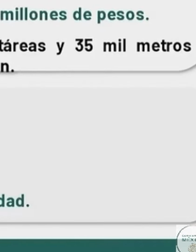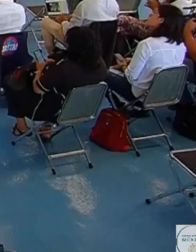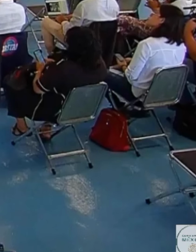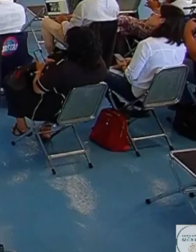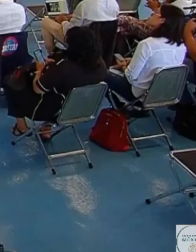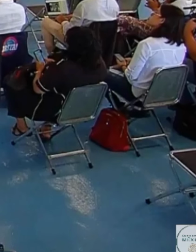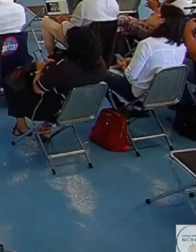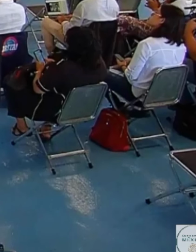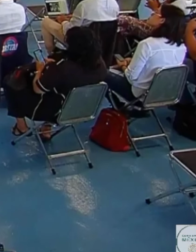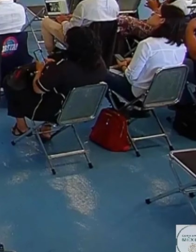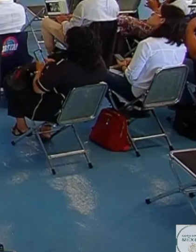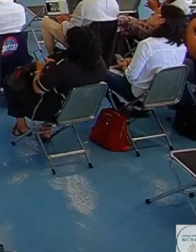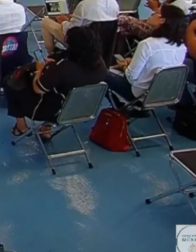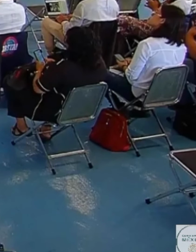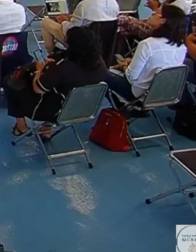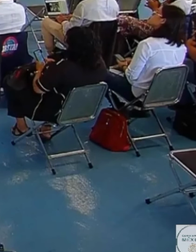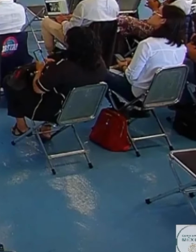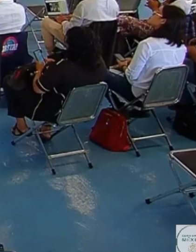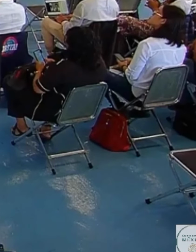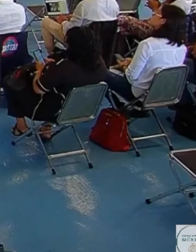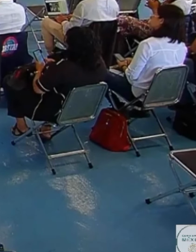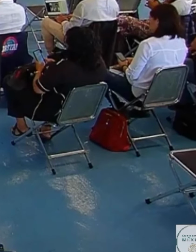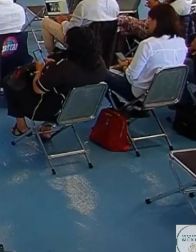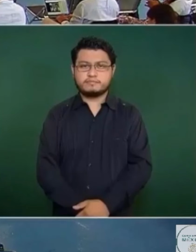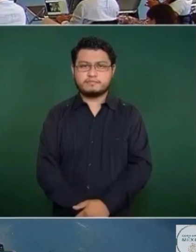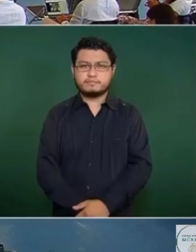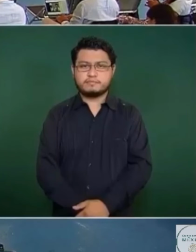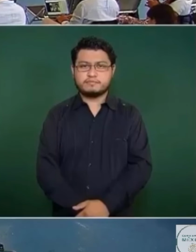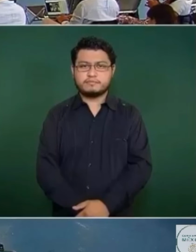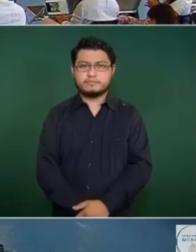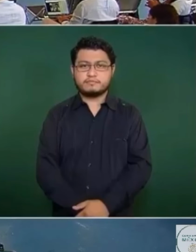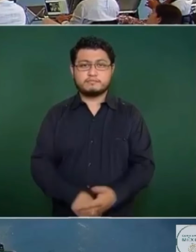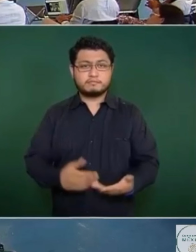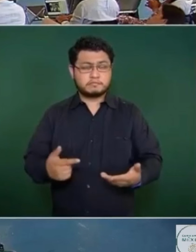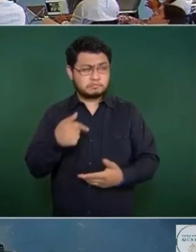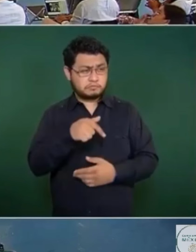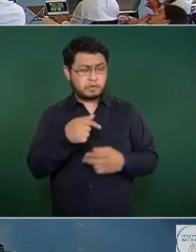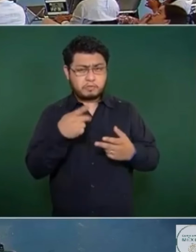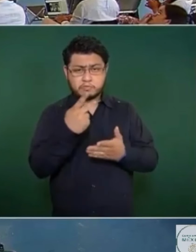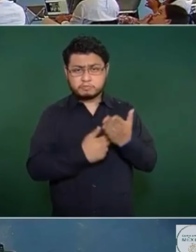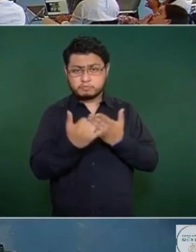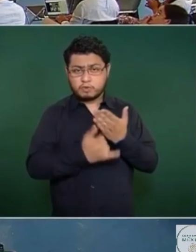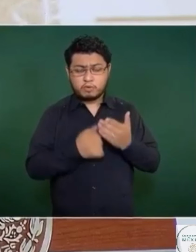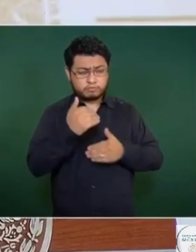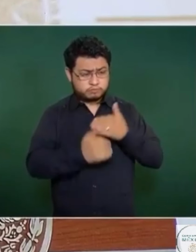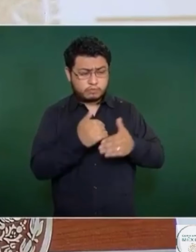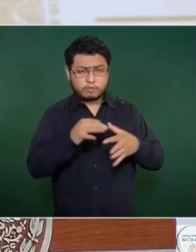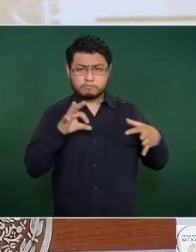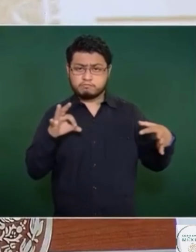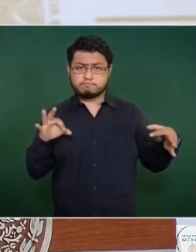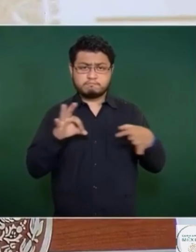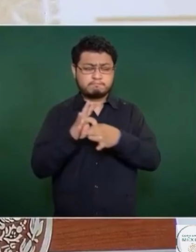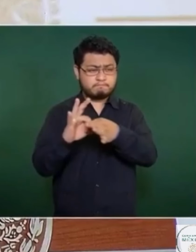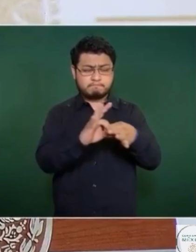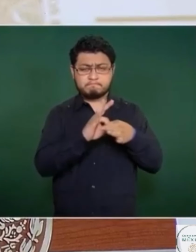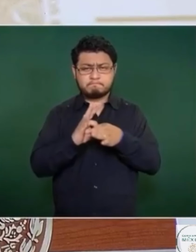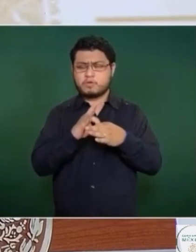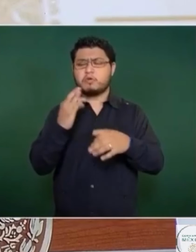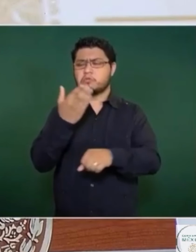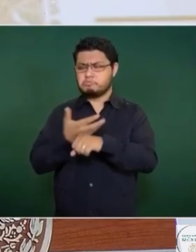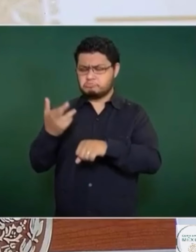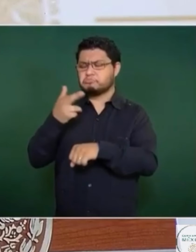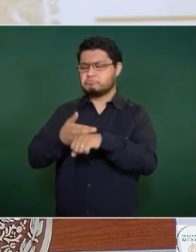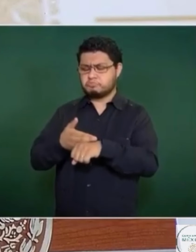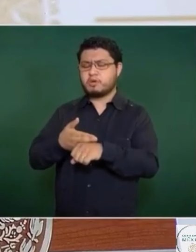por favor. Algunos de los proyectos estratégicos que estamos trabajando en coordinación con el gobierno federal. El primero es